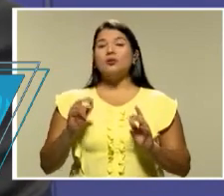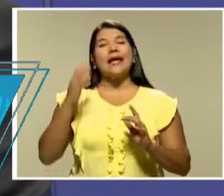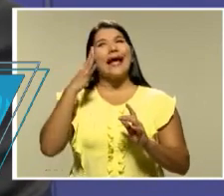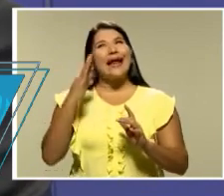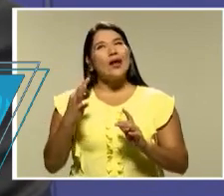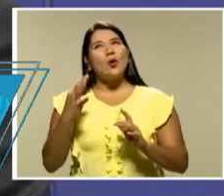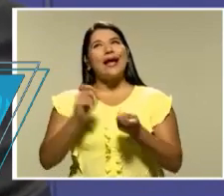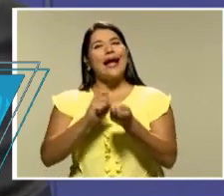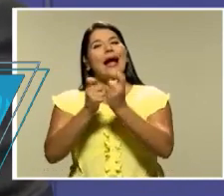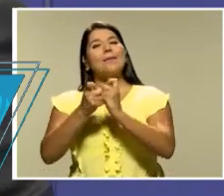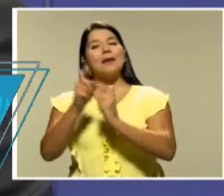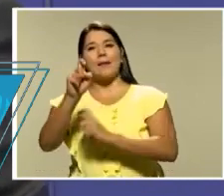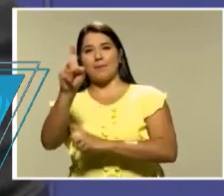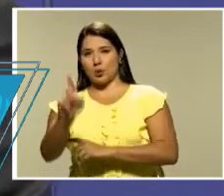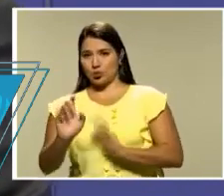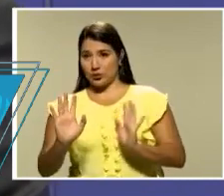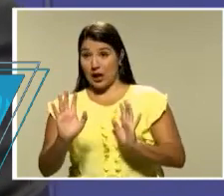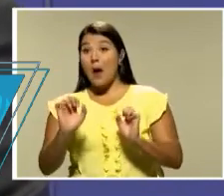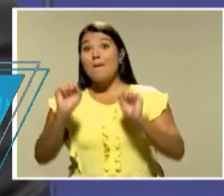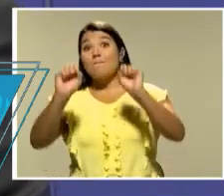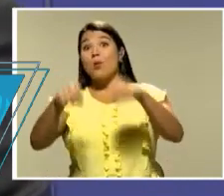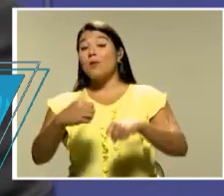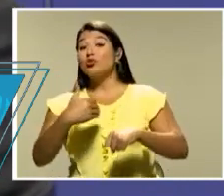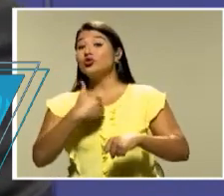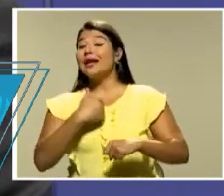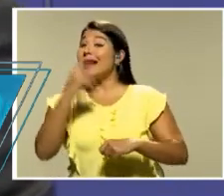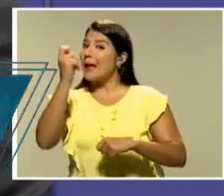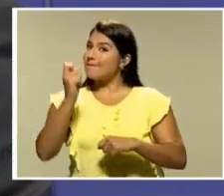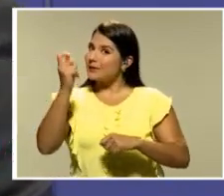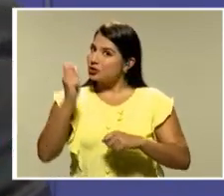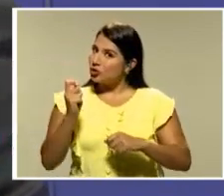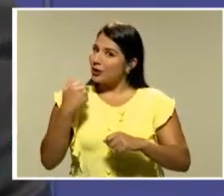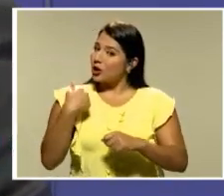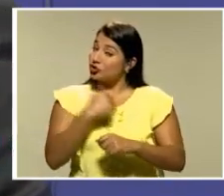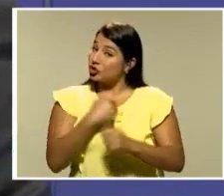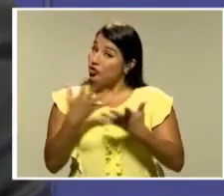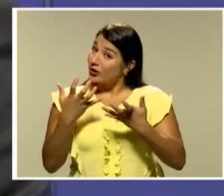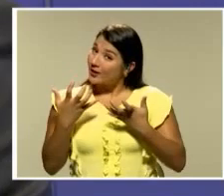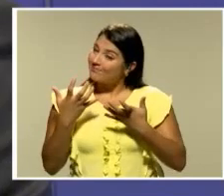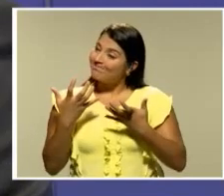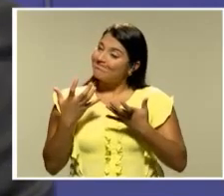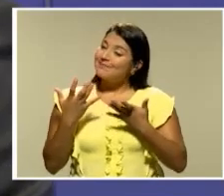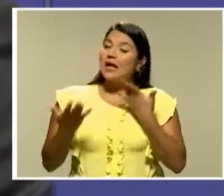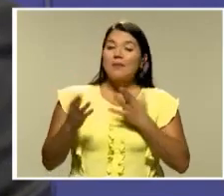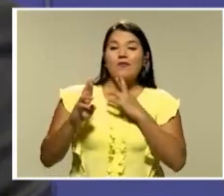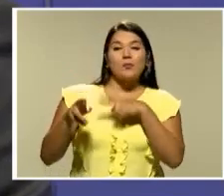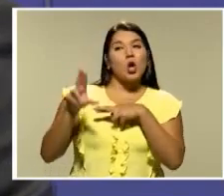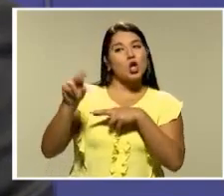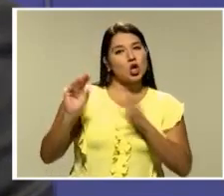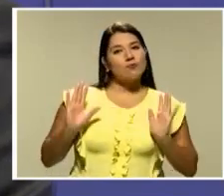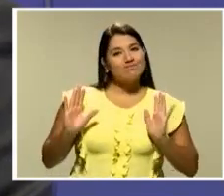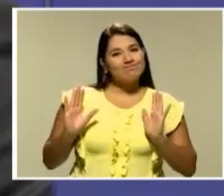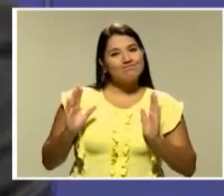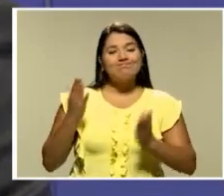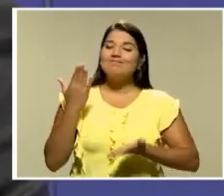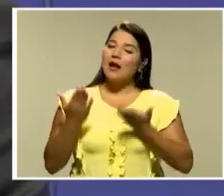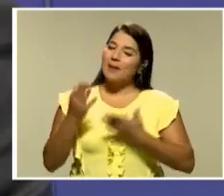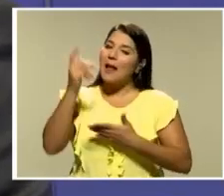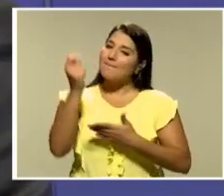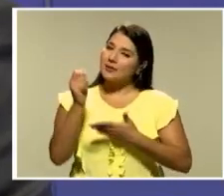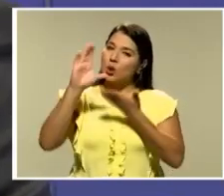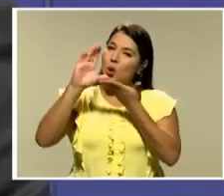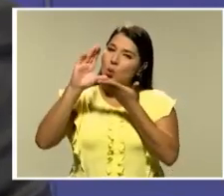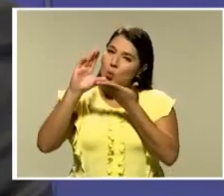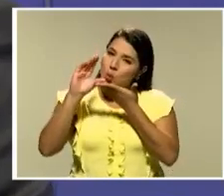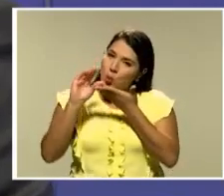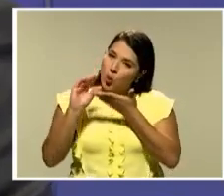tener? Y ahí la respuesta posiblemente es no. Probablemente va a ser una pensión un poco más pequeña que la que